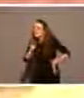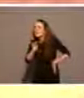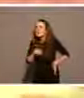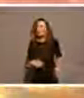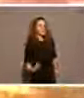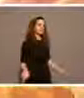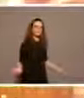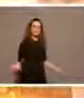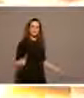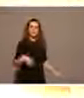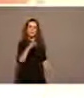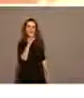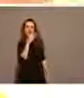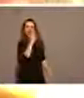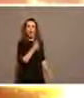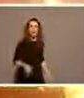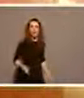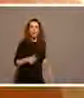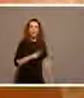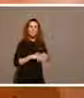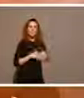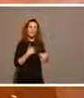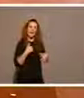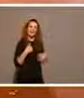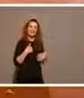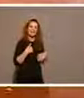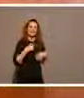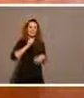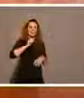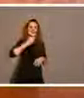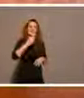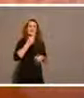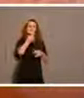Chacho, que soy Tito, para que me fabrique 70 pitos.